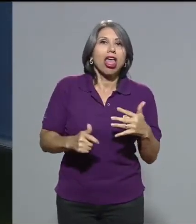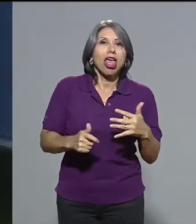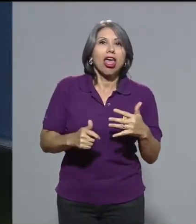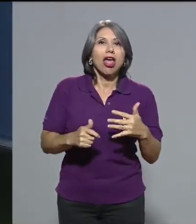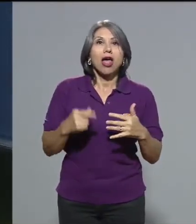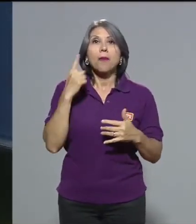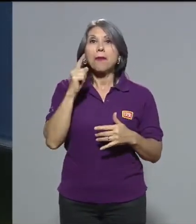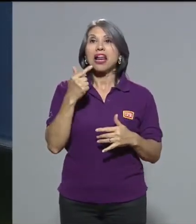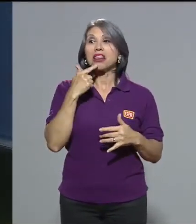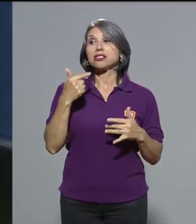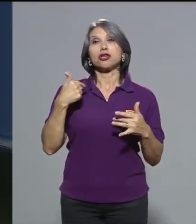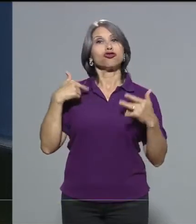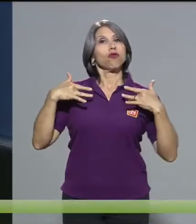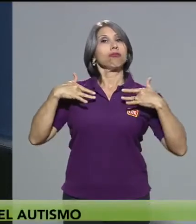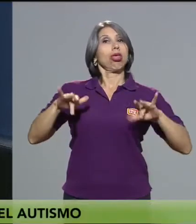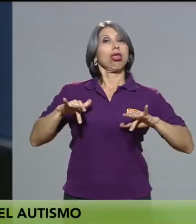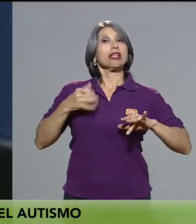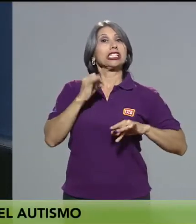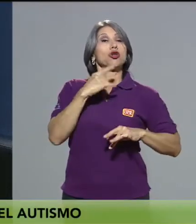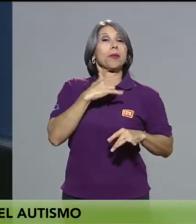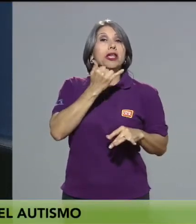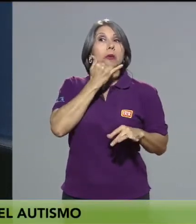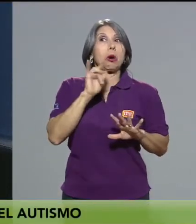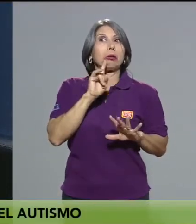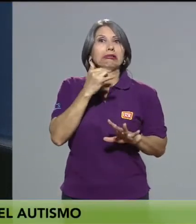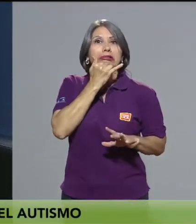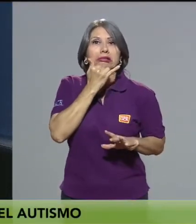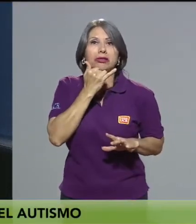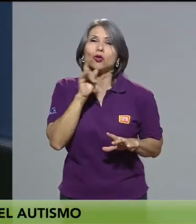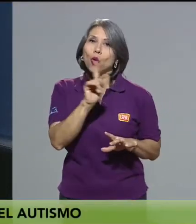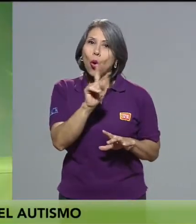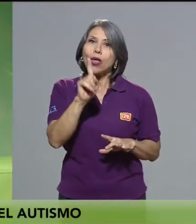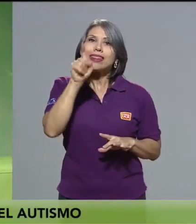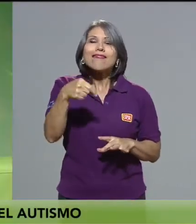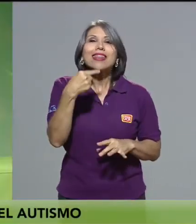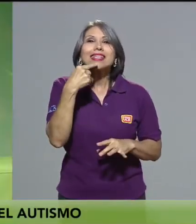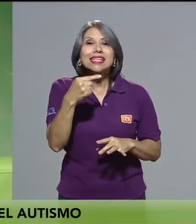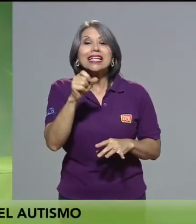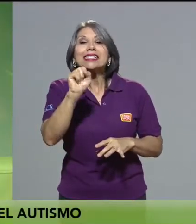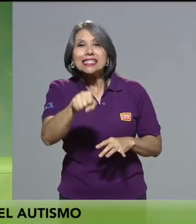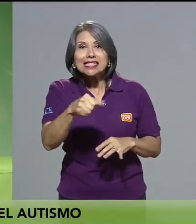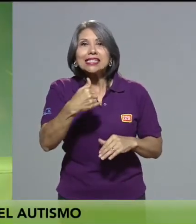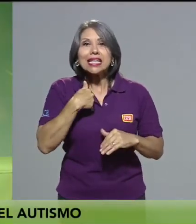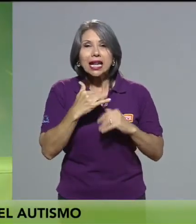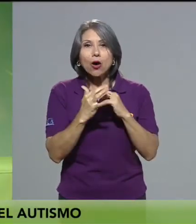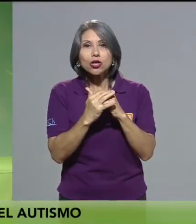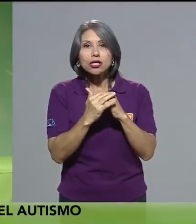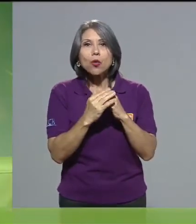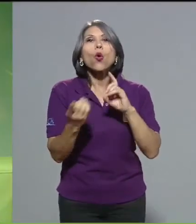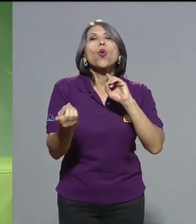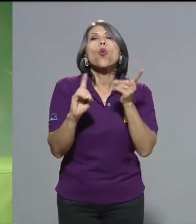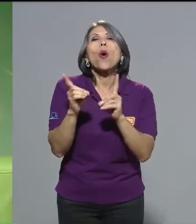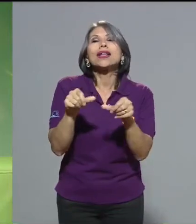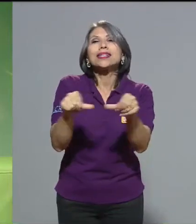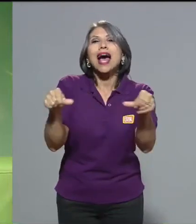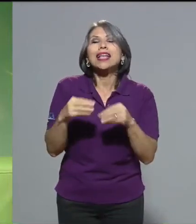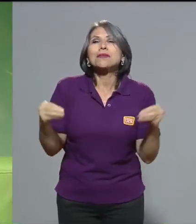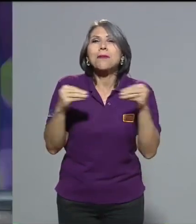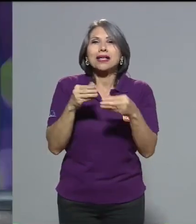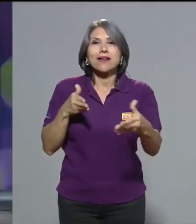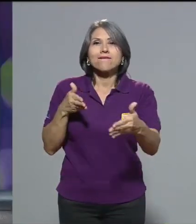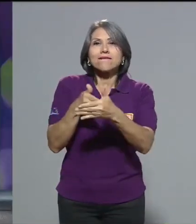equivocación, no. O sea, autismo, ¿de qué nivel? ¿Y cuáles son las áreas más afectadas? Y por eso a mí me gustan los neurodesarrollistas,